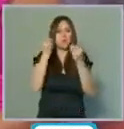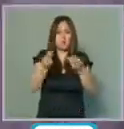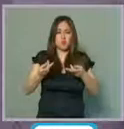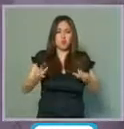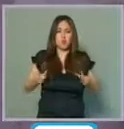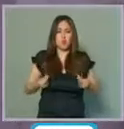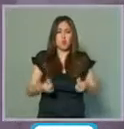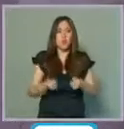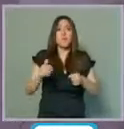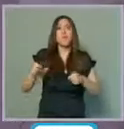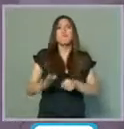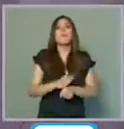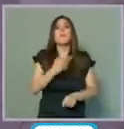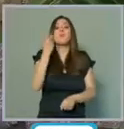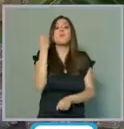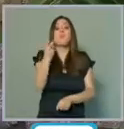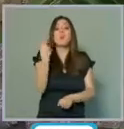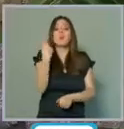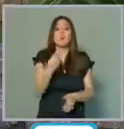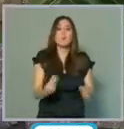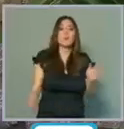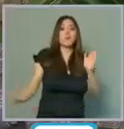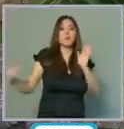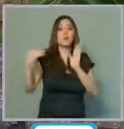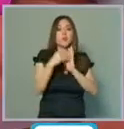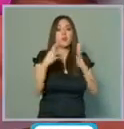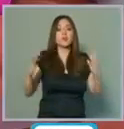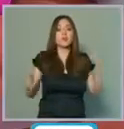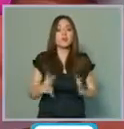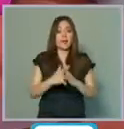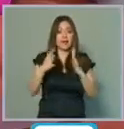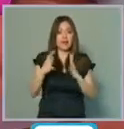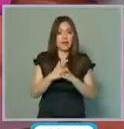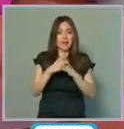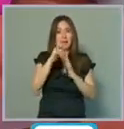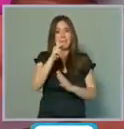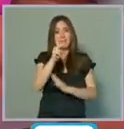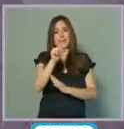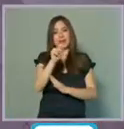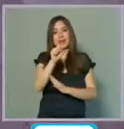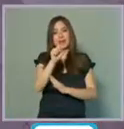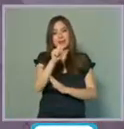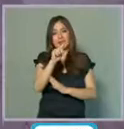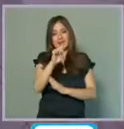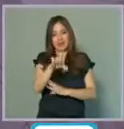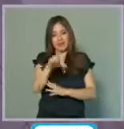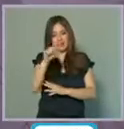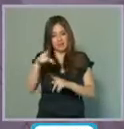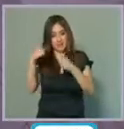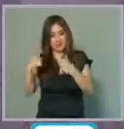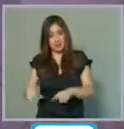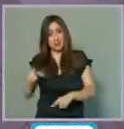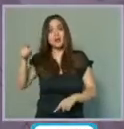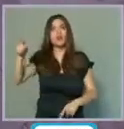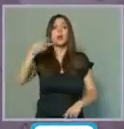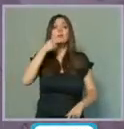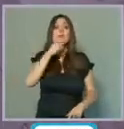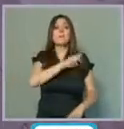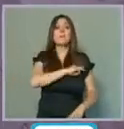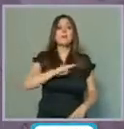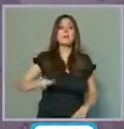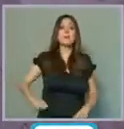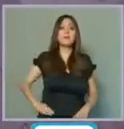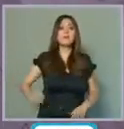Y por eso se llamó la guerra de los pasteles. El ministro francés no llegó a ningún acuerdo y se presentó al